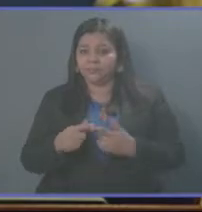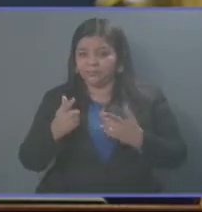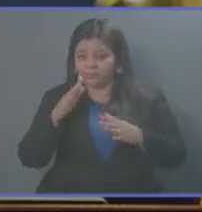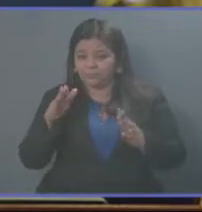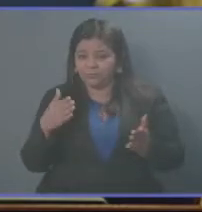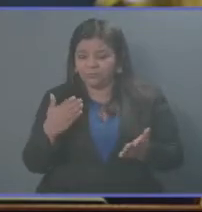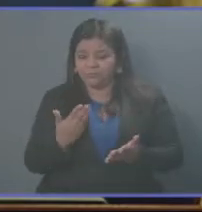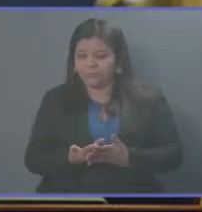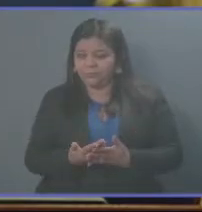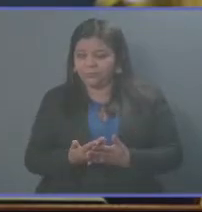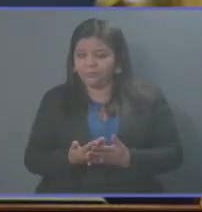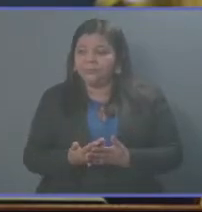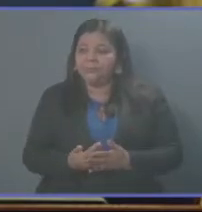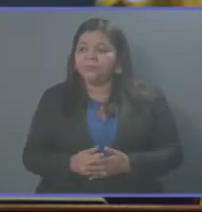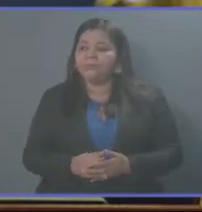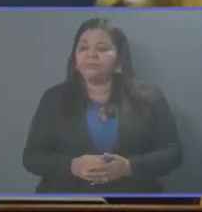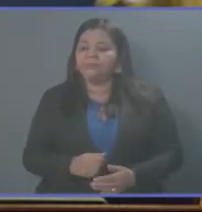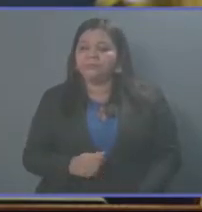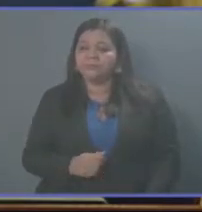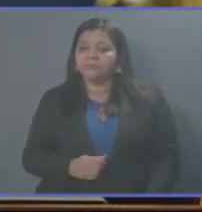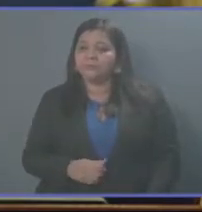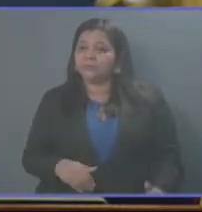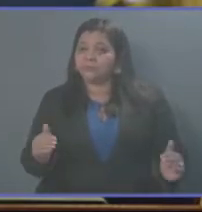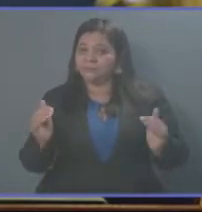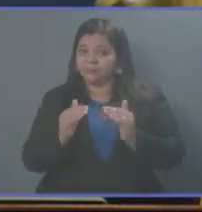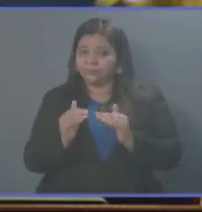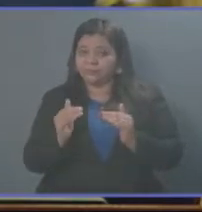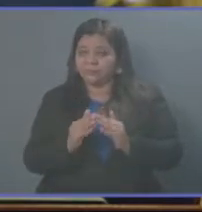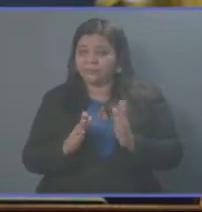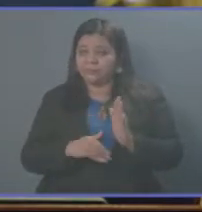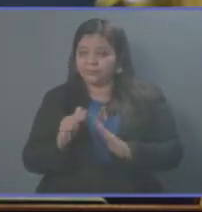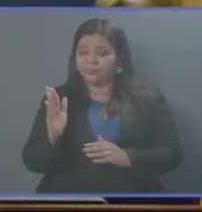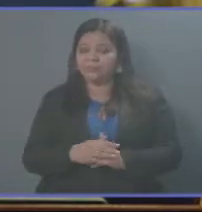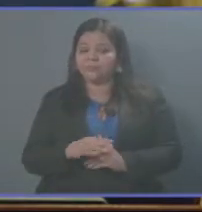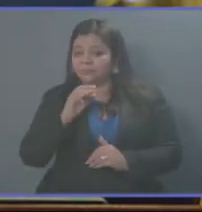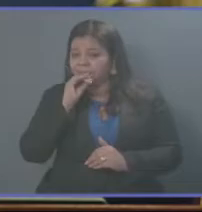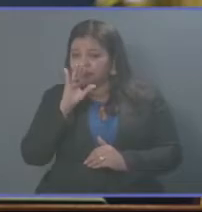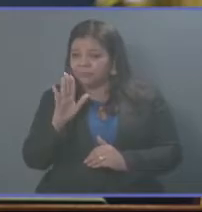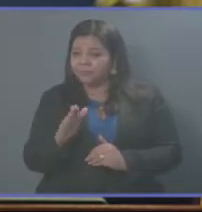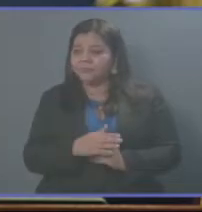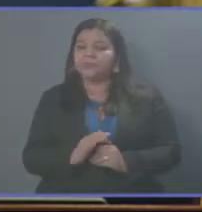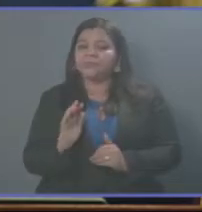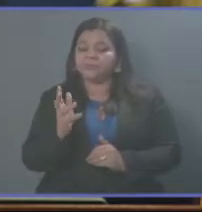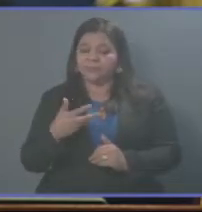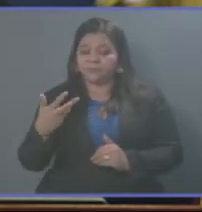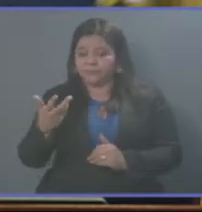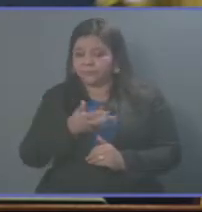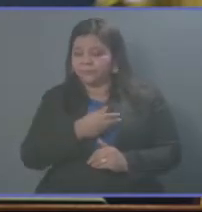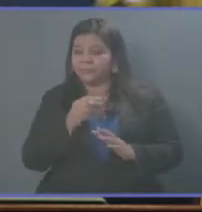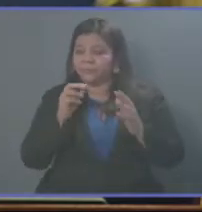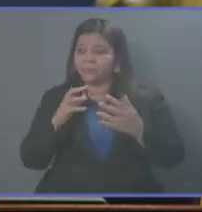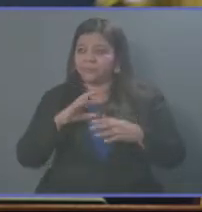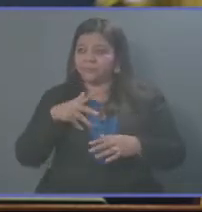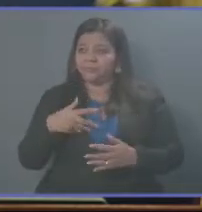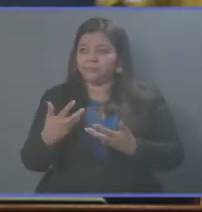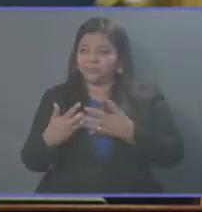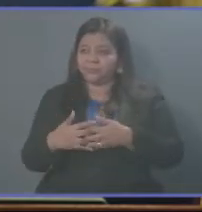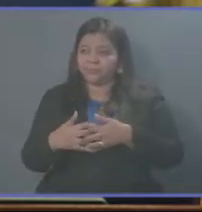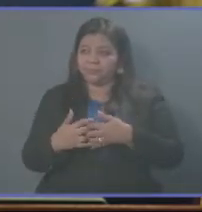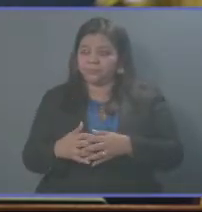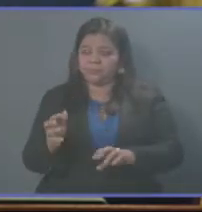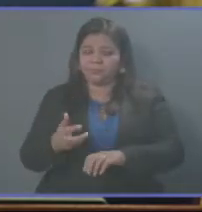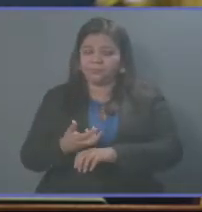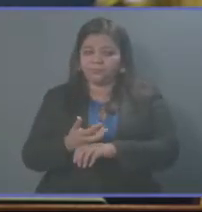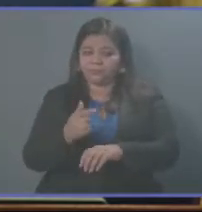público. De igual manera, quiero saludar a los empresarios del transporte que nos visitan